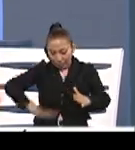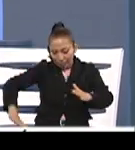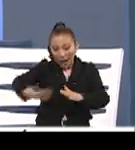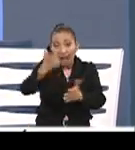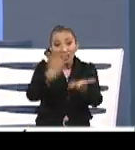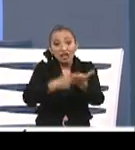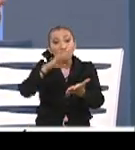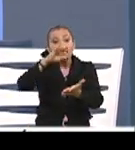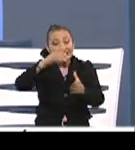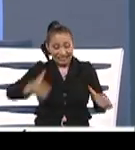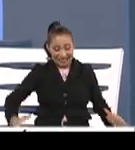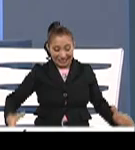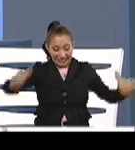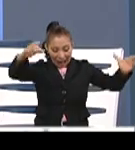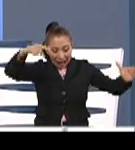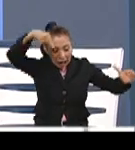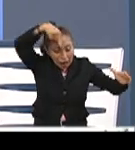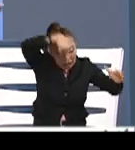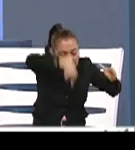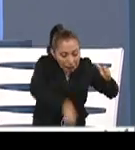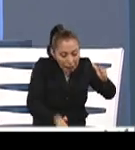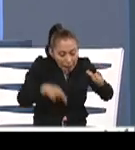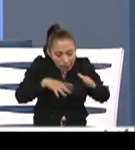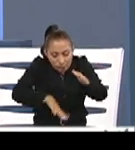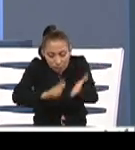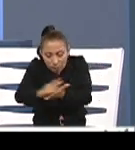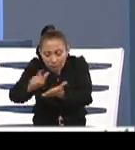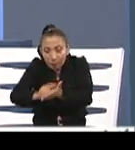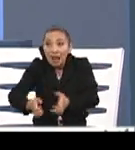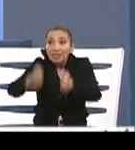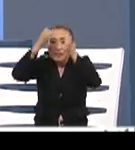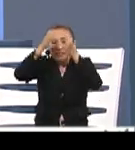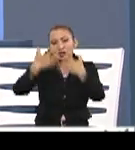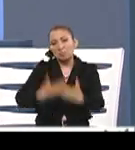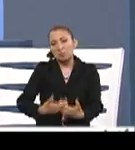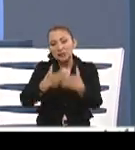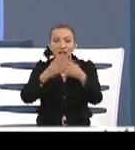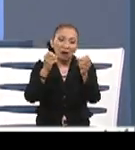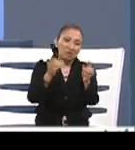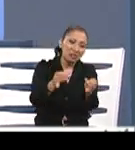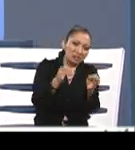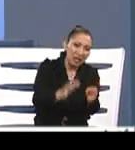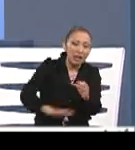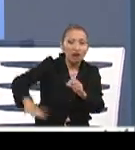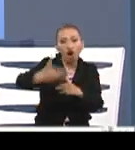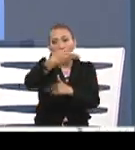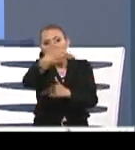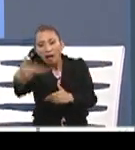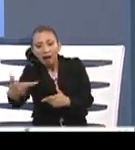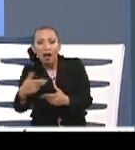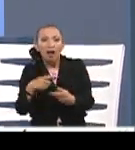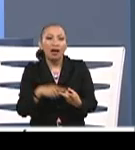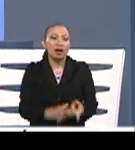las cisternas, específicamente para edificios corporativos, oficinas, en el sector hotelero